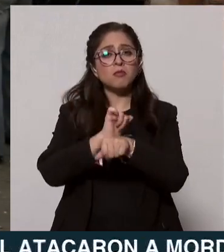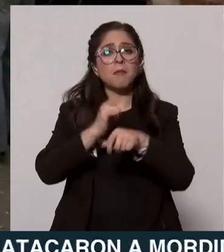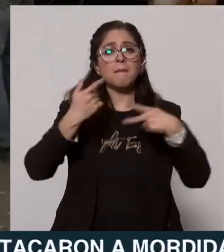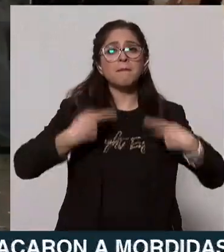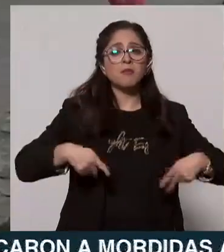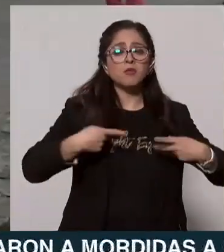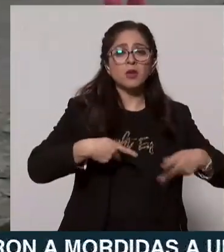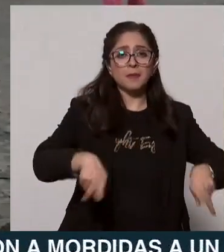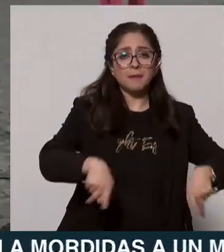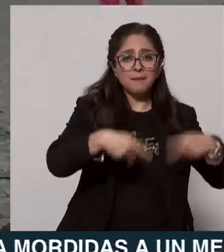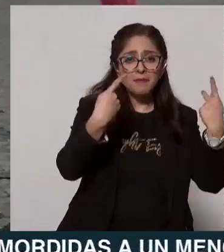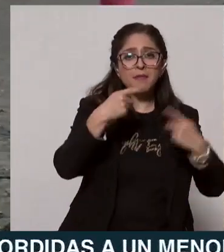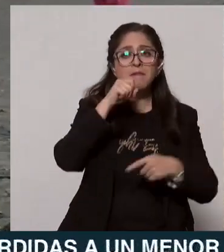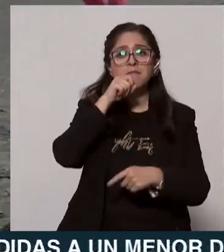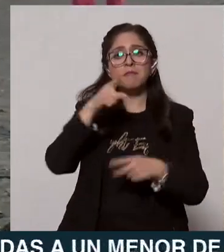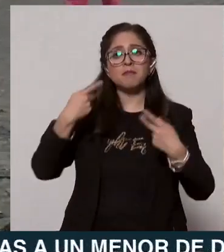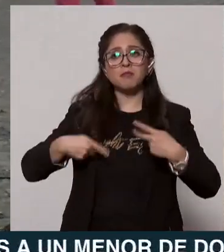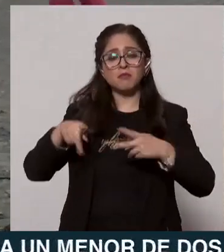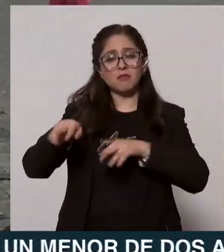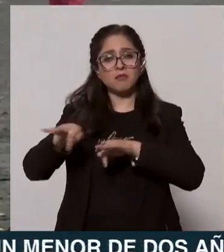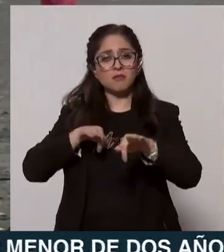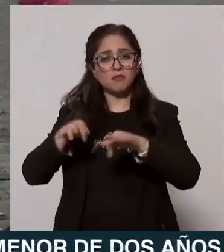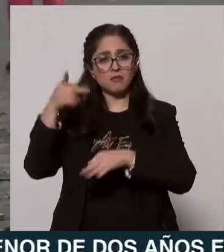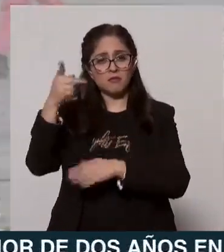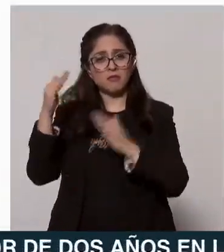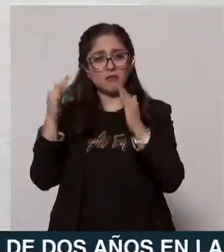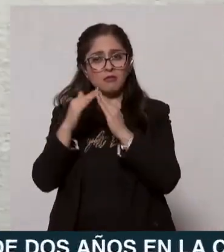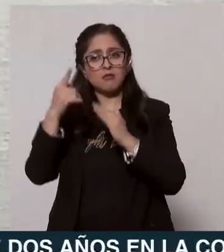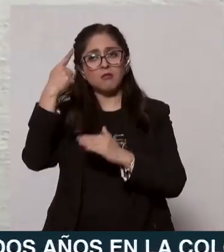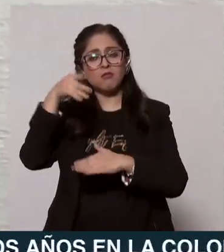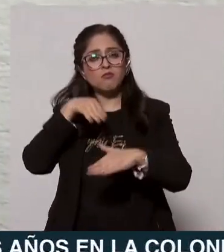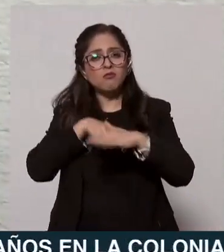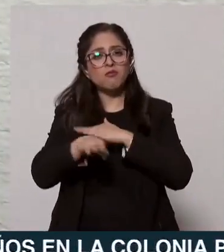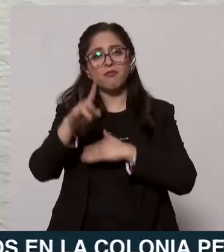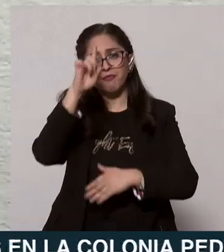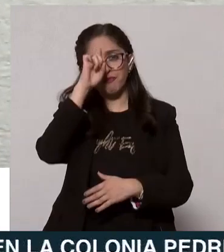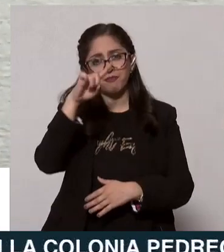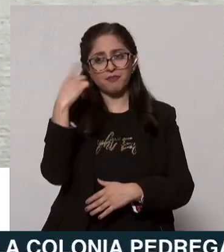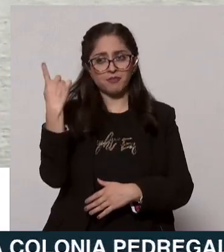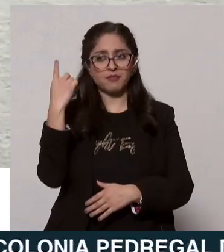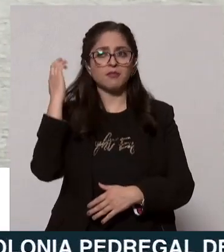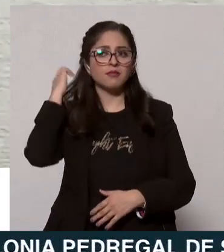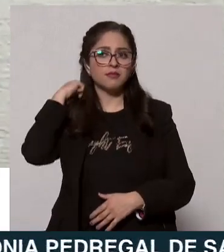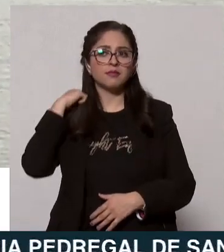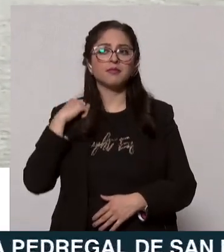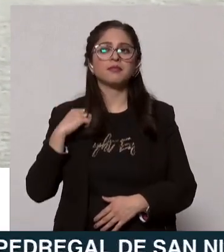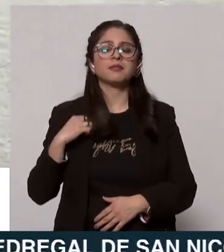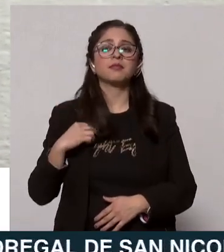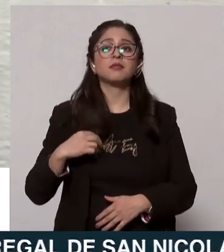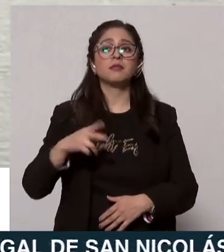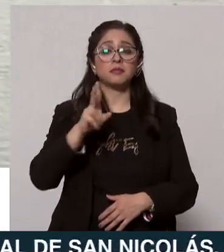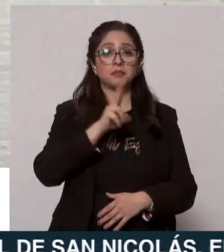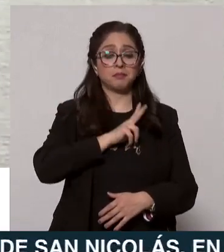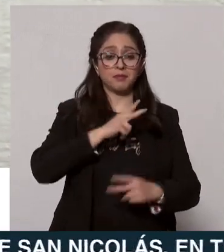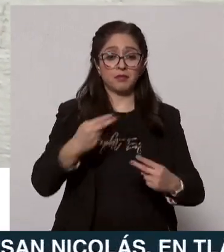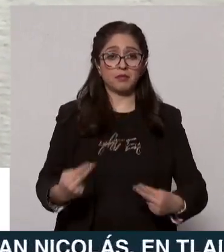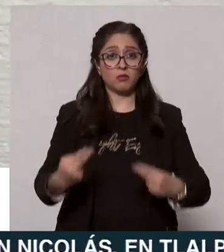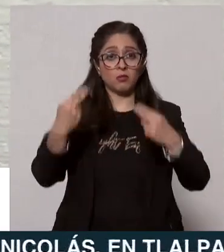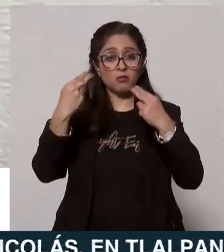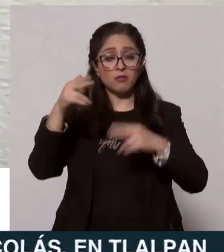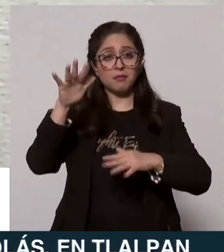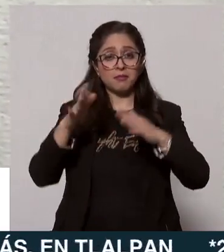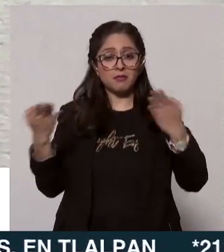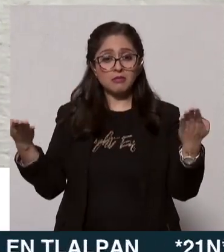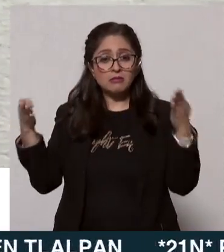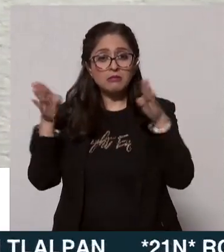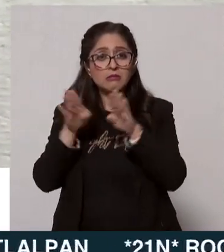zona para que puedan acceder con facilidad a sus domicilios. Yo en mi caso, como tengo ahí mi negocio, como cierran las calles, pues ya no